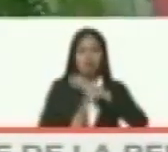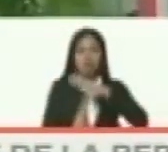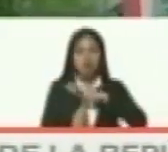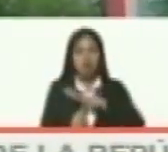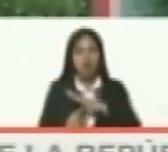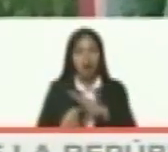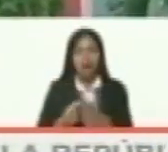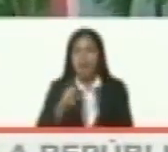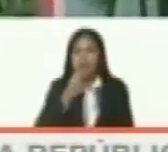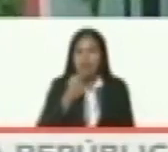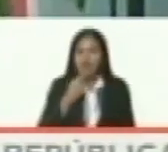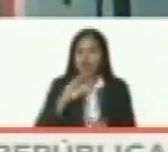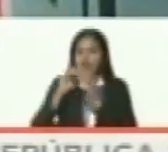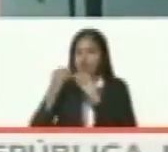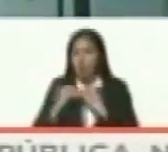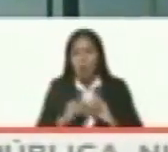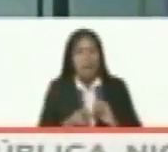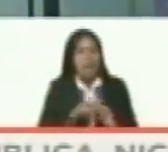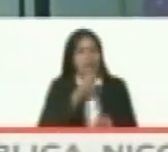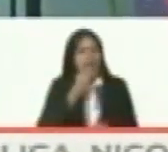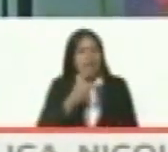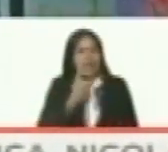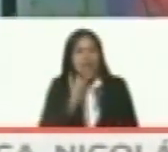moderno con todas sus